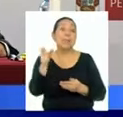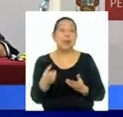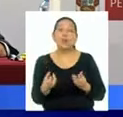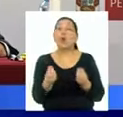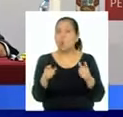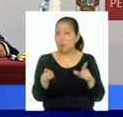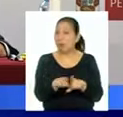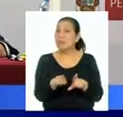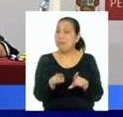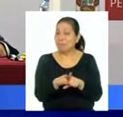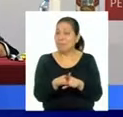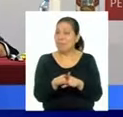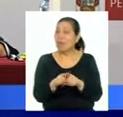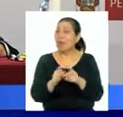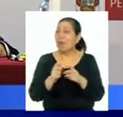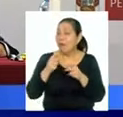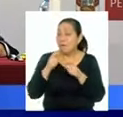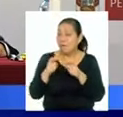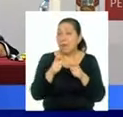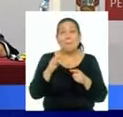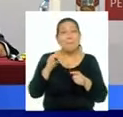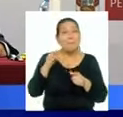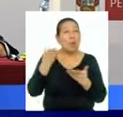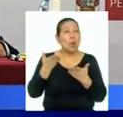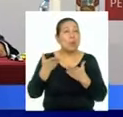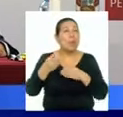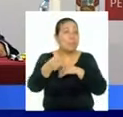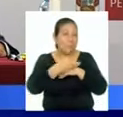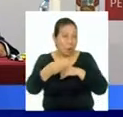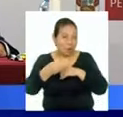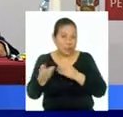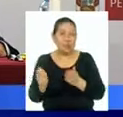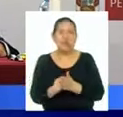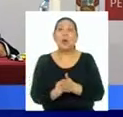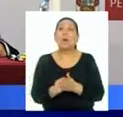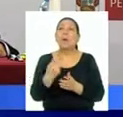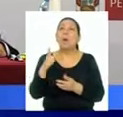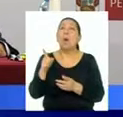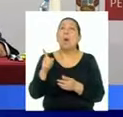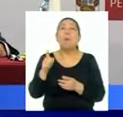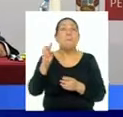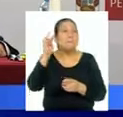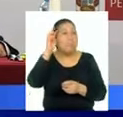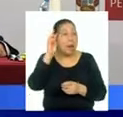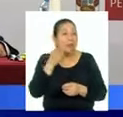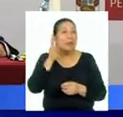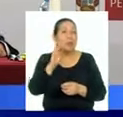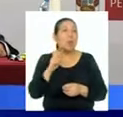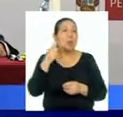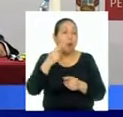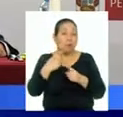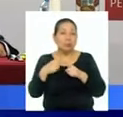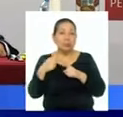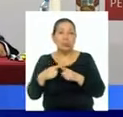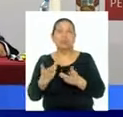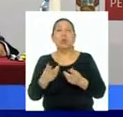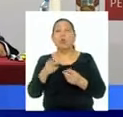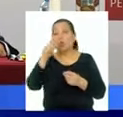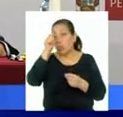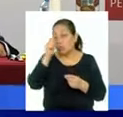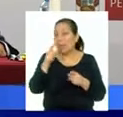Y también se reforzó la fiscalización en Madre de Dios, Tacna y Tumbes, y Migraciones, justo junto con la Policía Nacional del Perú y las Fuerzas